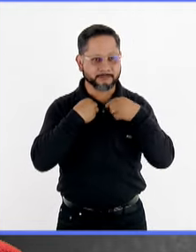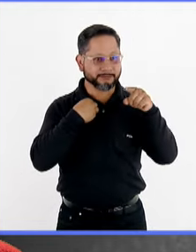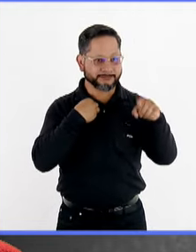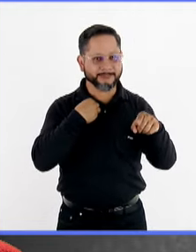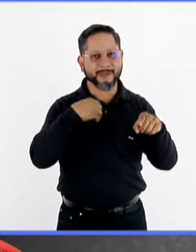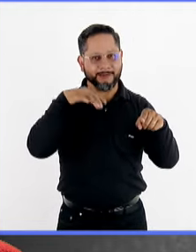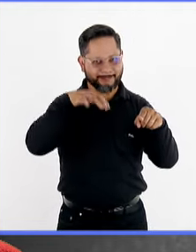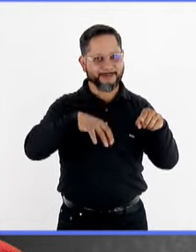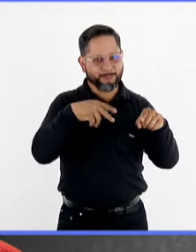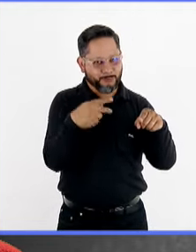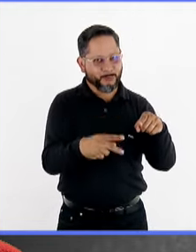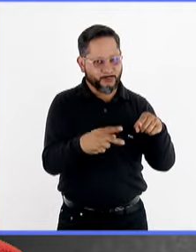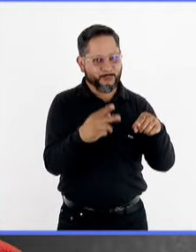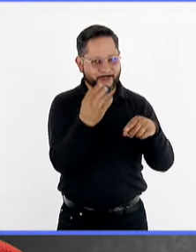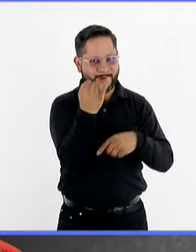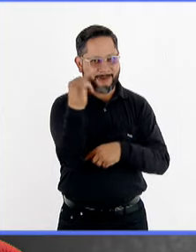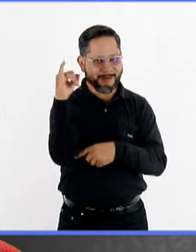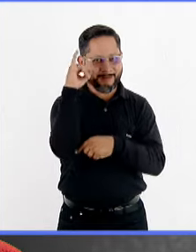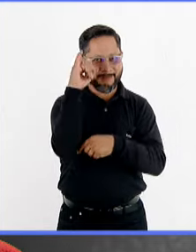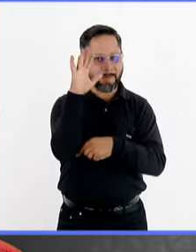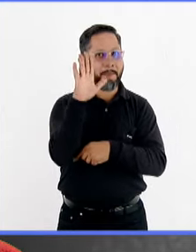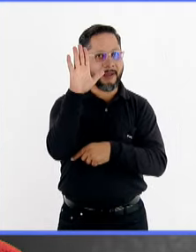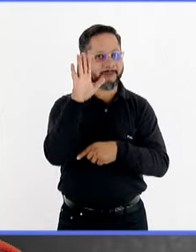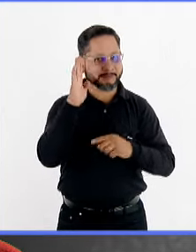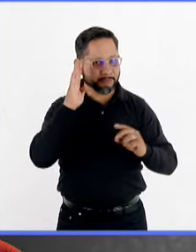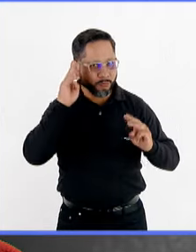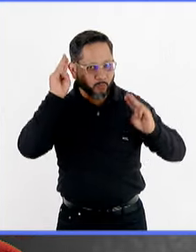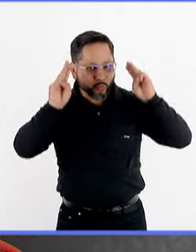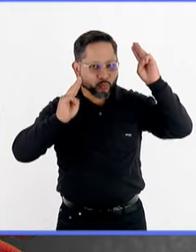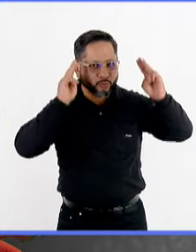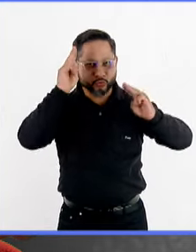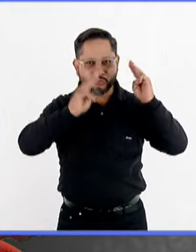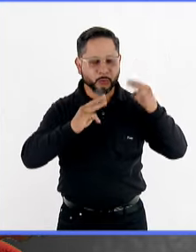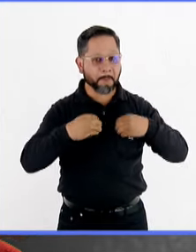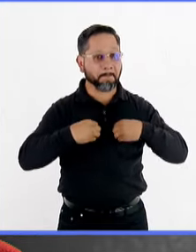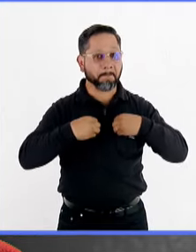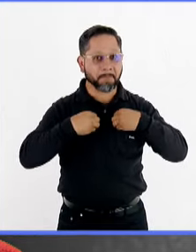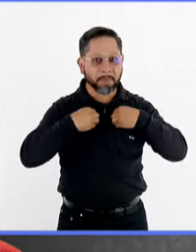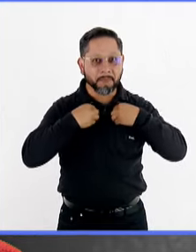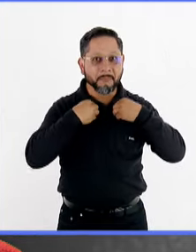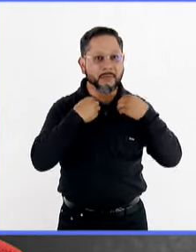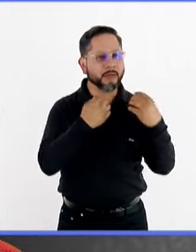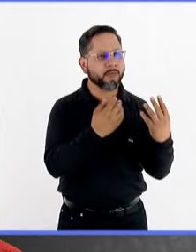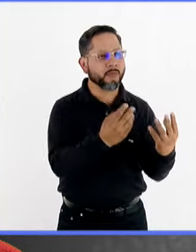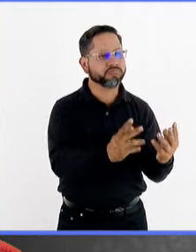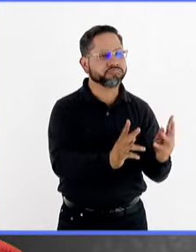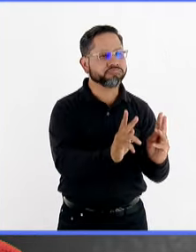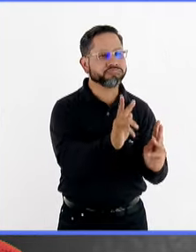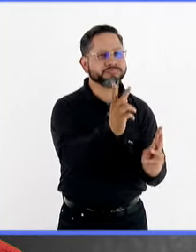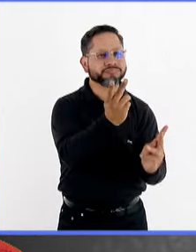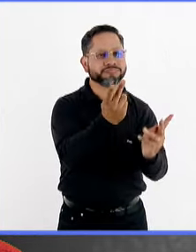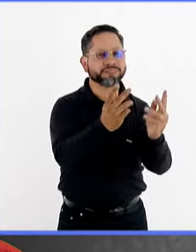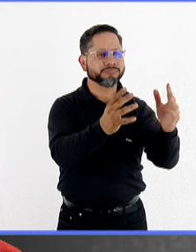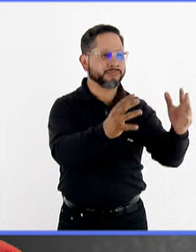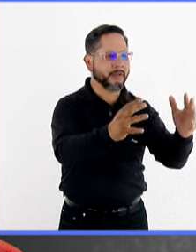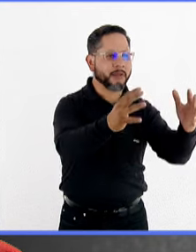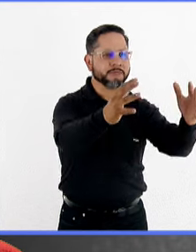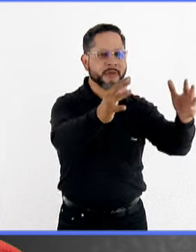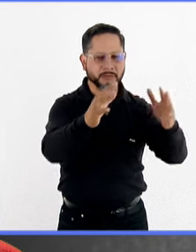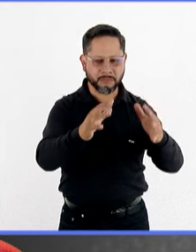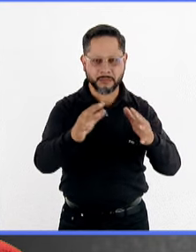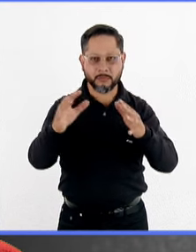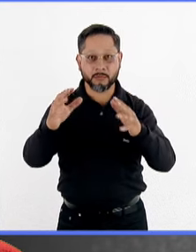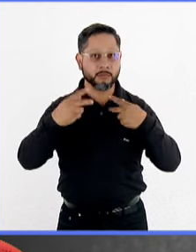nuestro jardín botánico, también es un museo y es un museo viviente, ¿cierto? Exacto. Donde el público